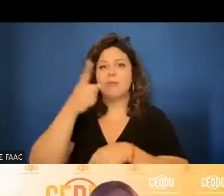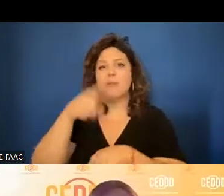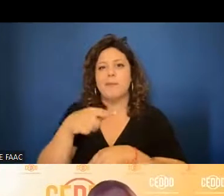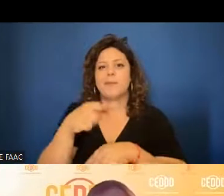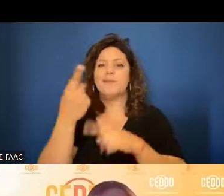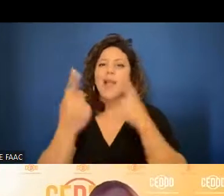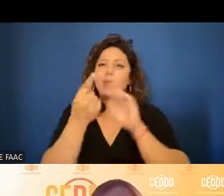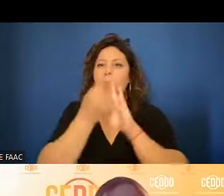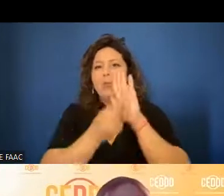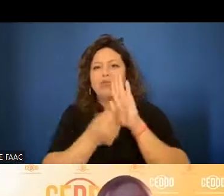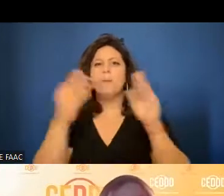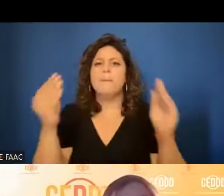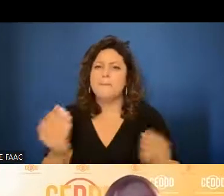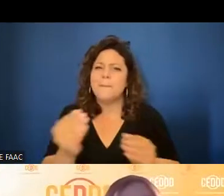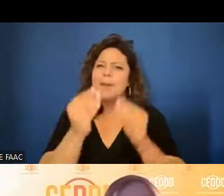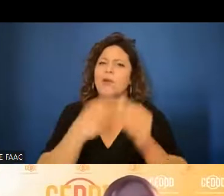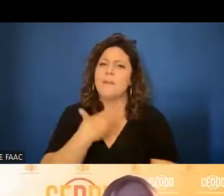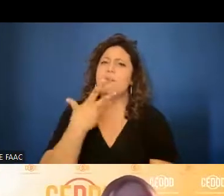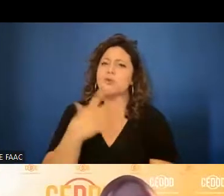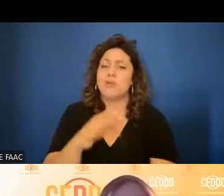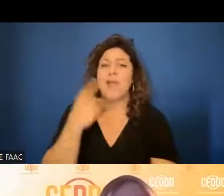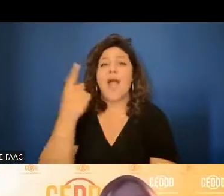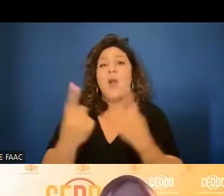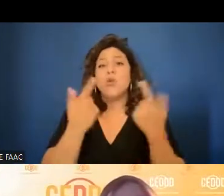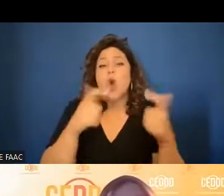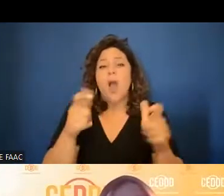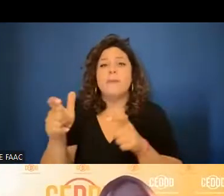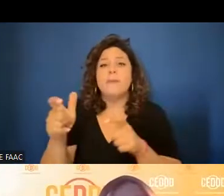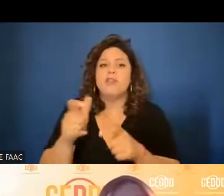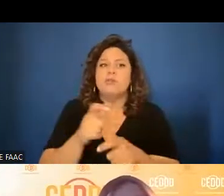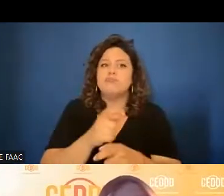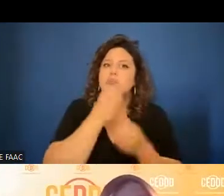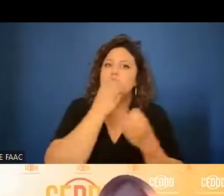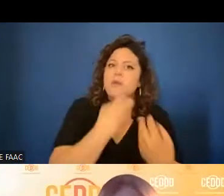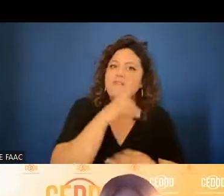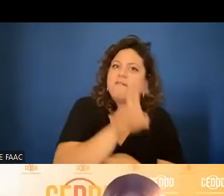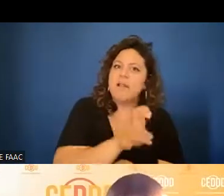diferente y una institución diferente y puede dar lugar a esa sanción.